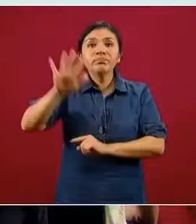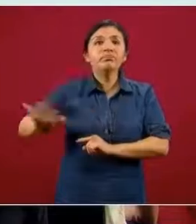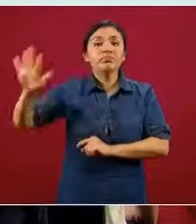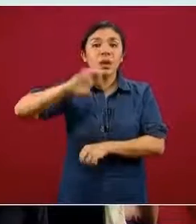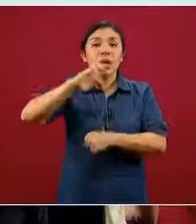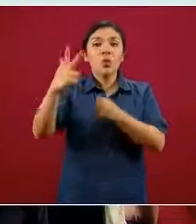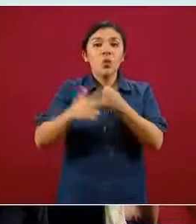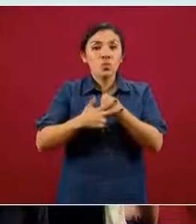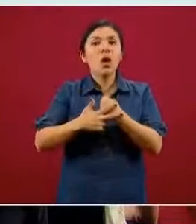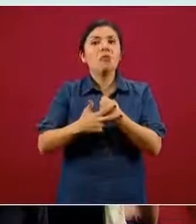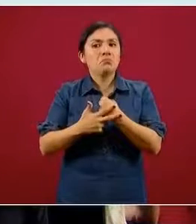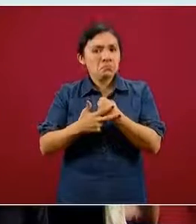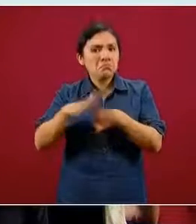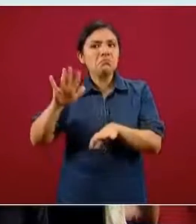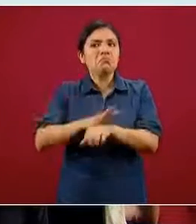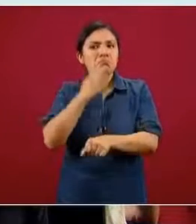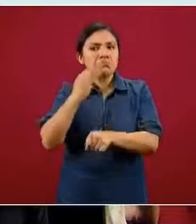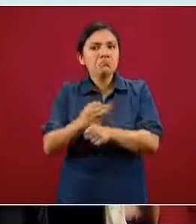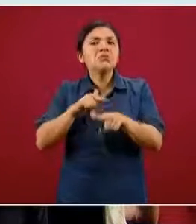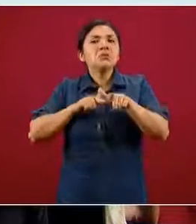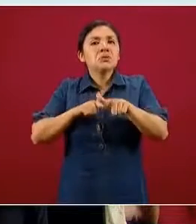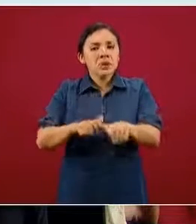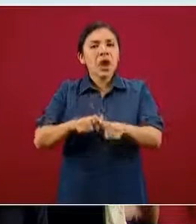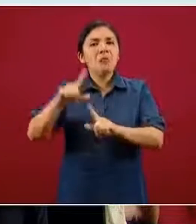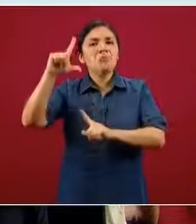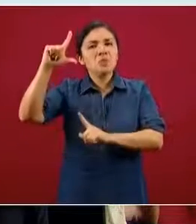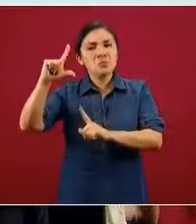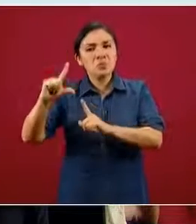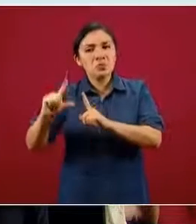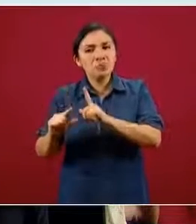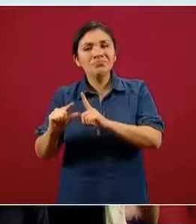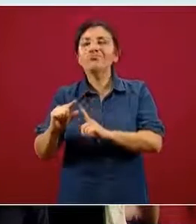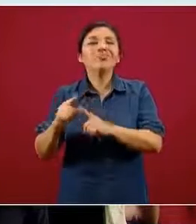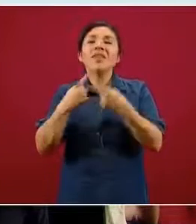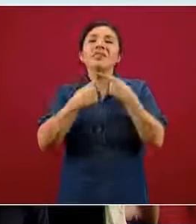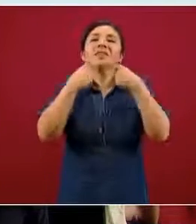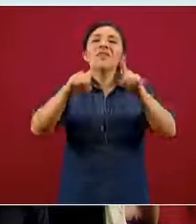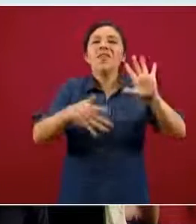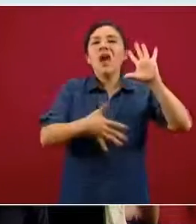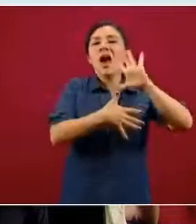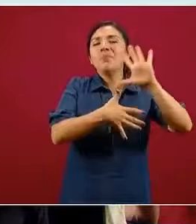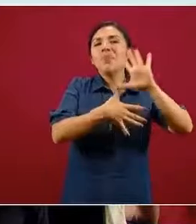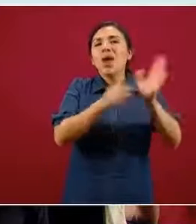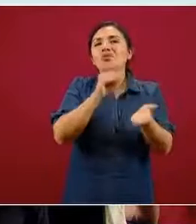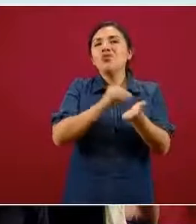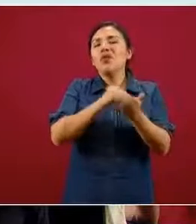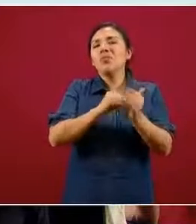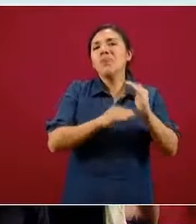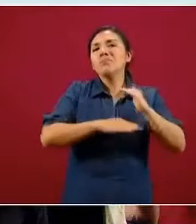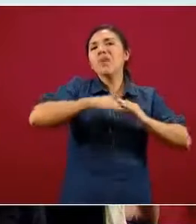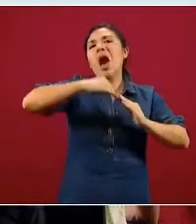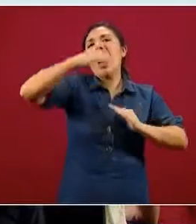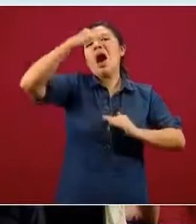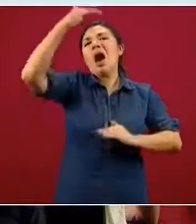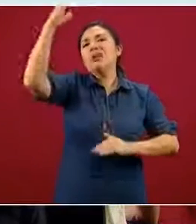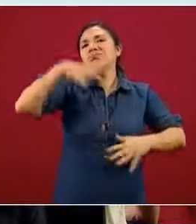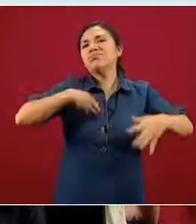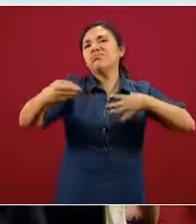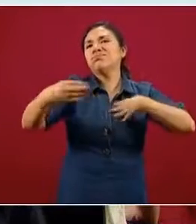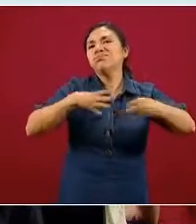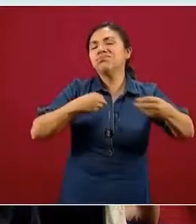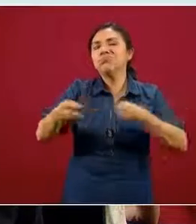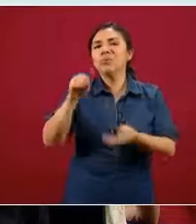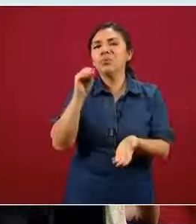aunque muy poquitas, pero han continuado disminuyendo, no así la región de las Américas, que todavía está en una estabilidad